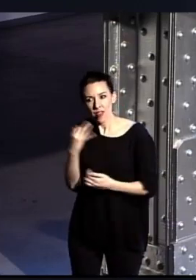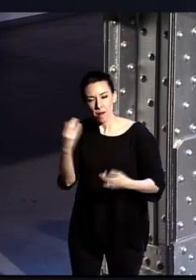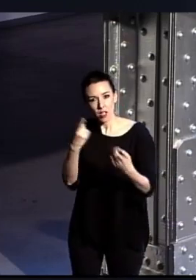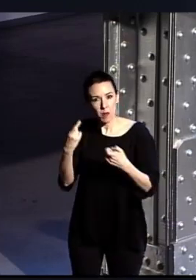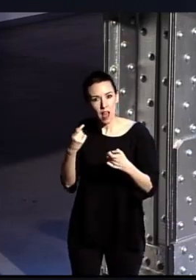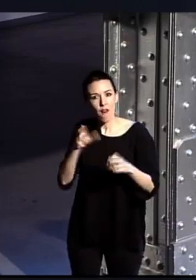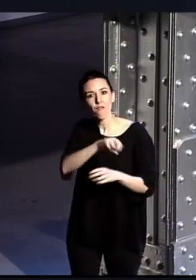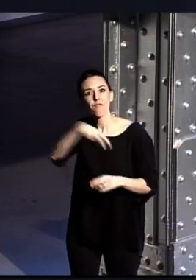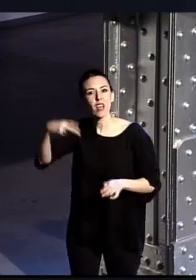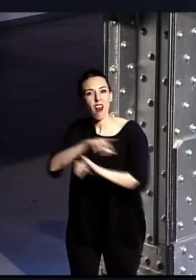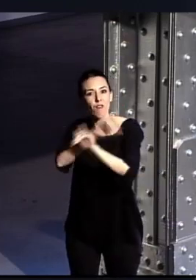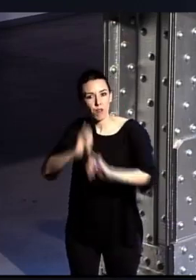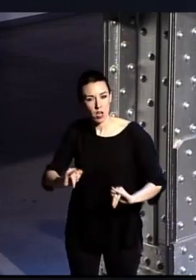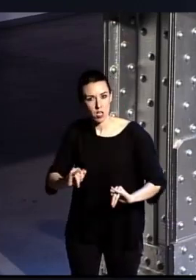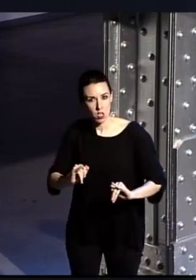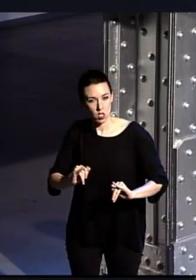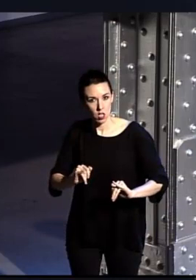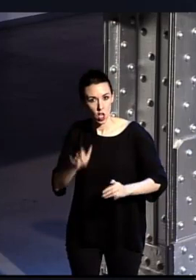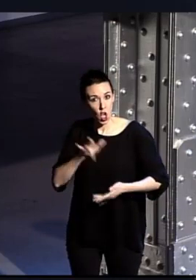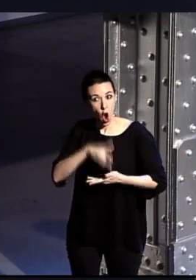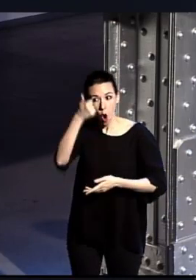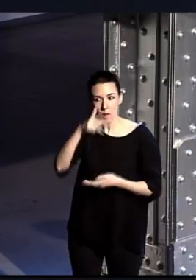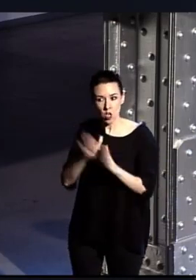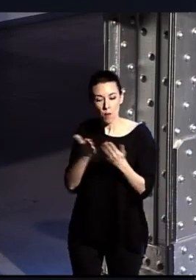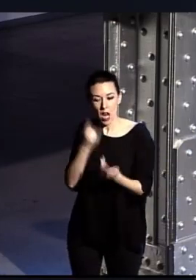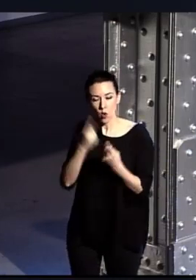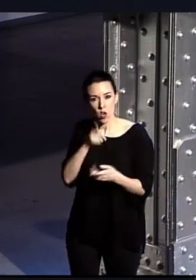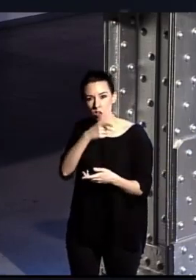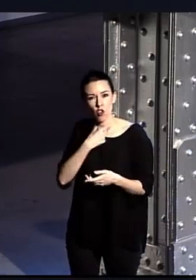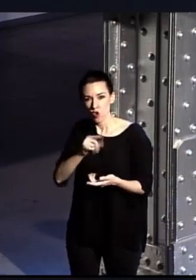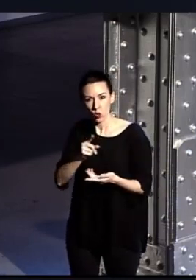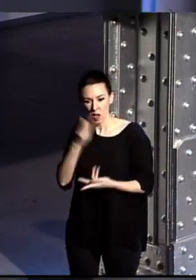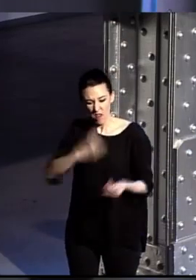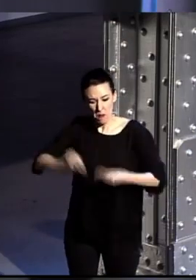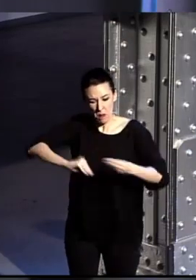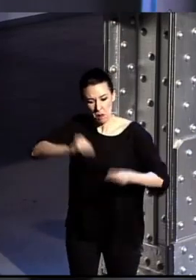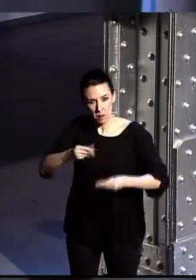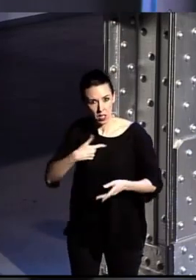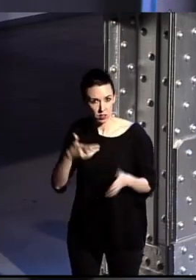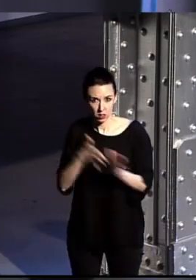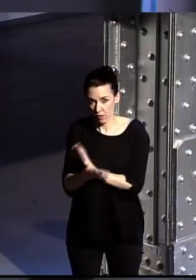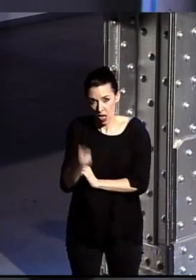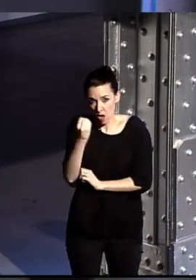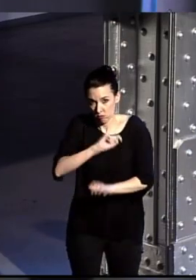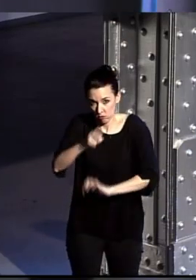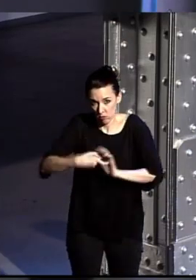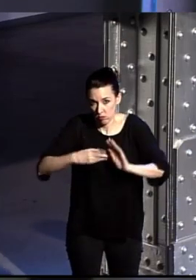necesariamente final feliz, ese hombre al que algunas novelas no le gustaban nada y entonces las desbarataba, vamos, lo que viene siendo un editor todopoderoso,